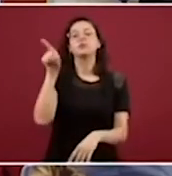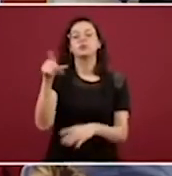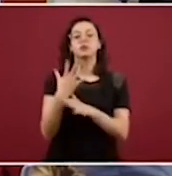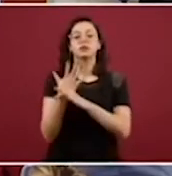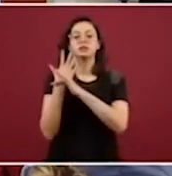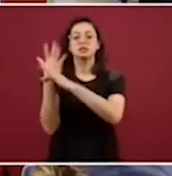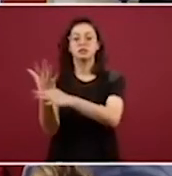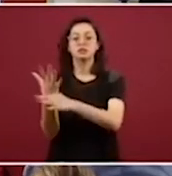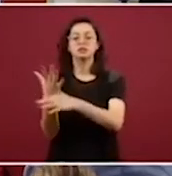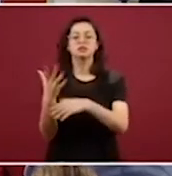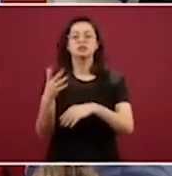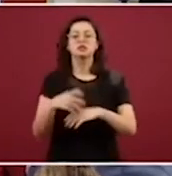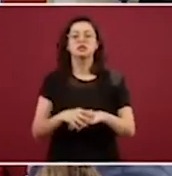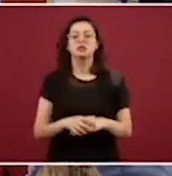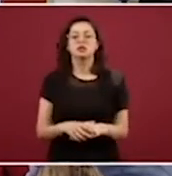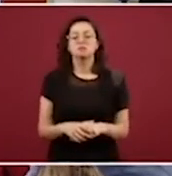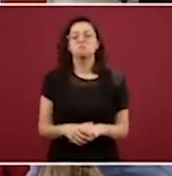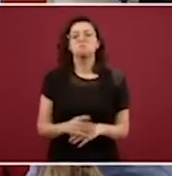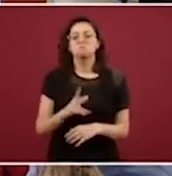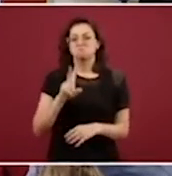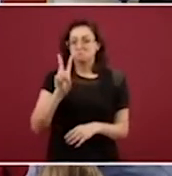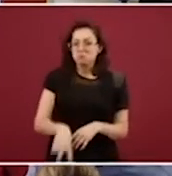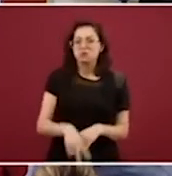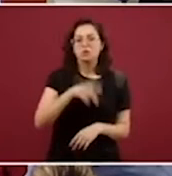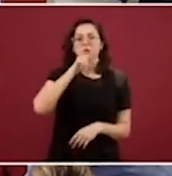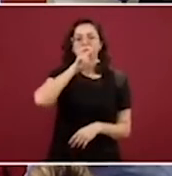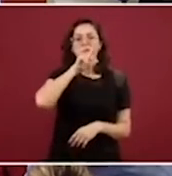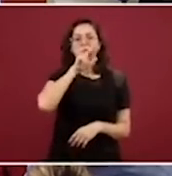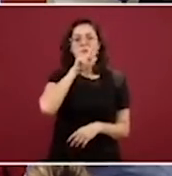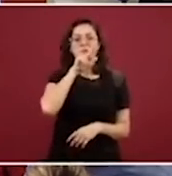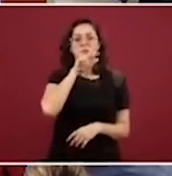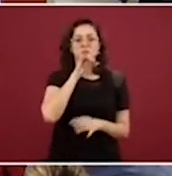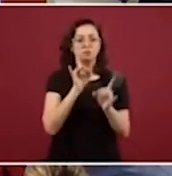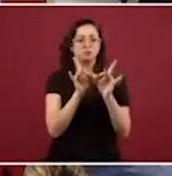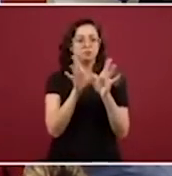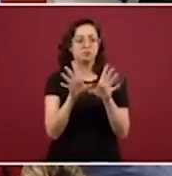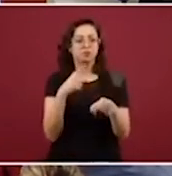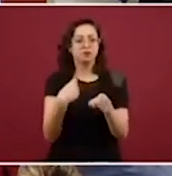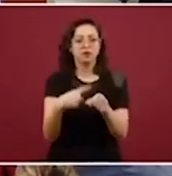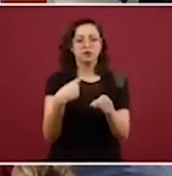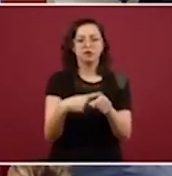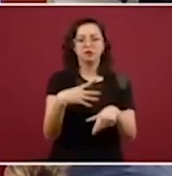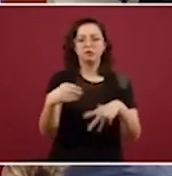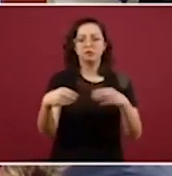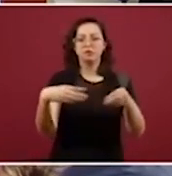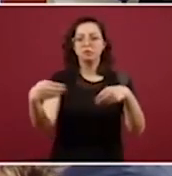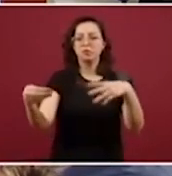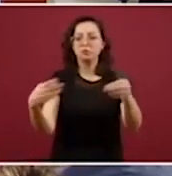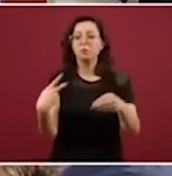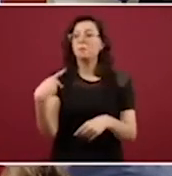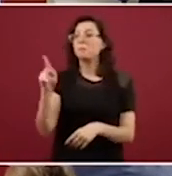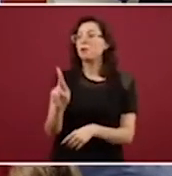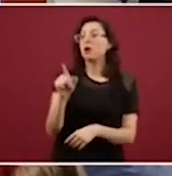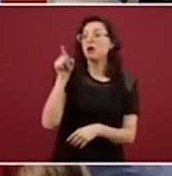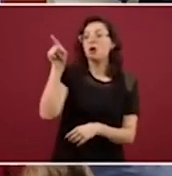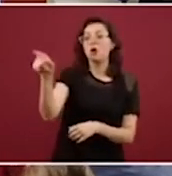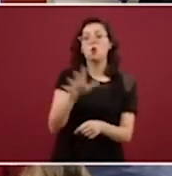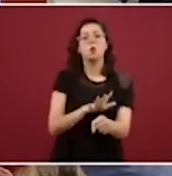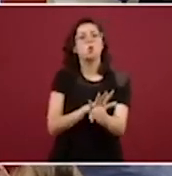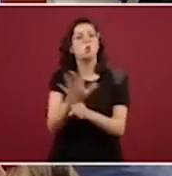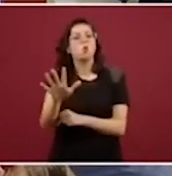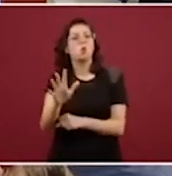manera intensa su preocupación sobre esta epidemia, las medidas técnicas que se